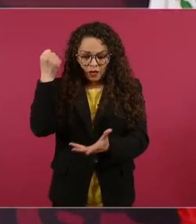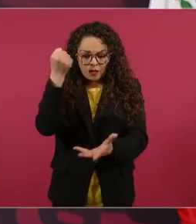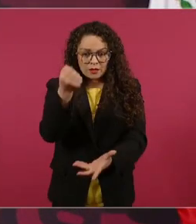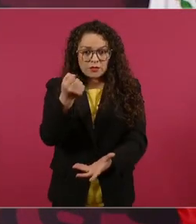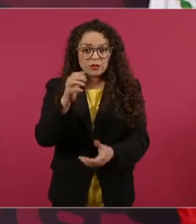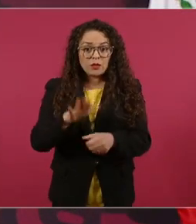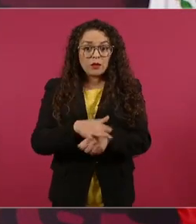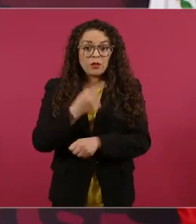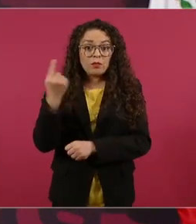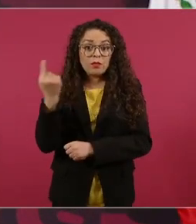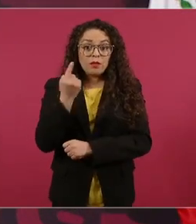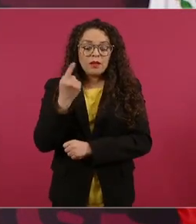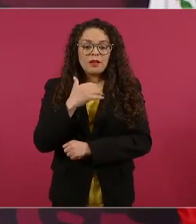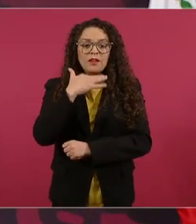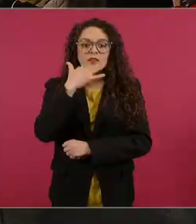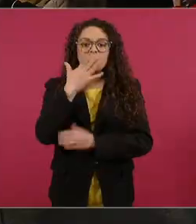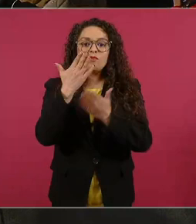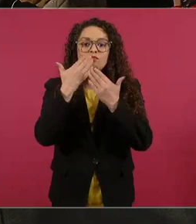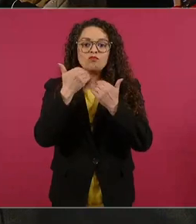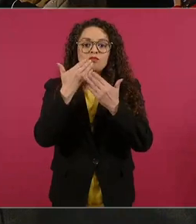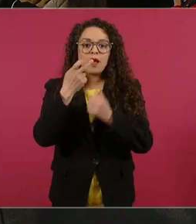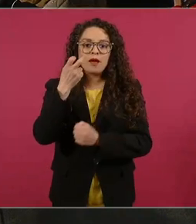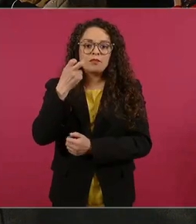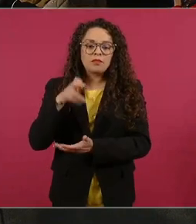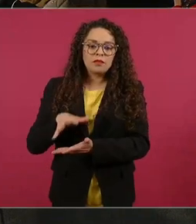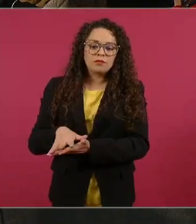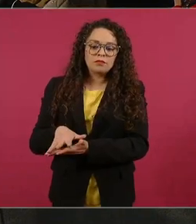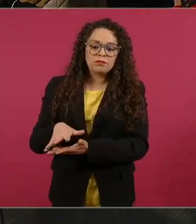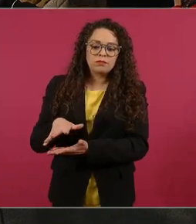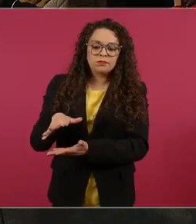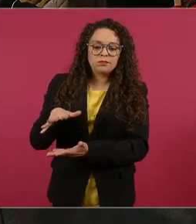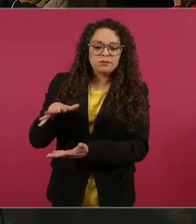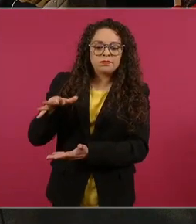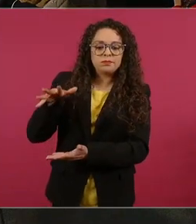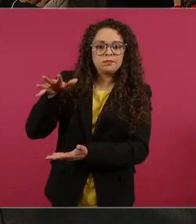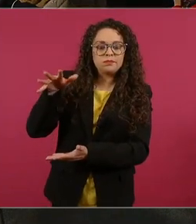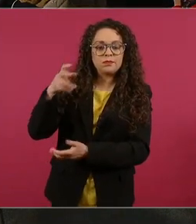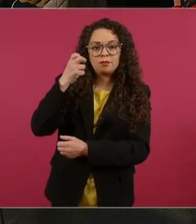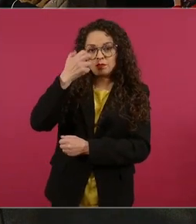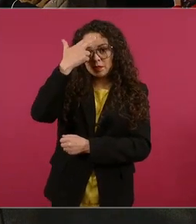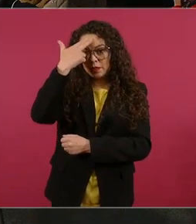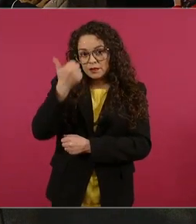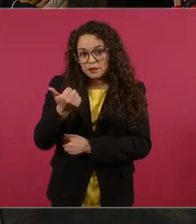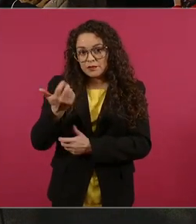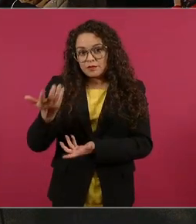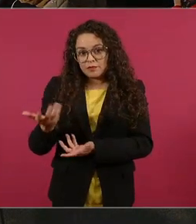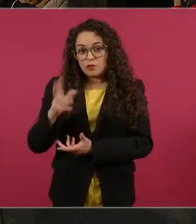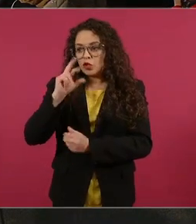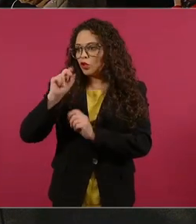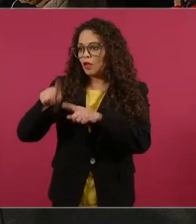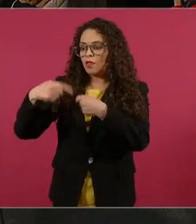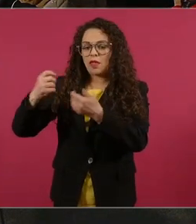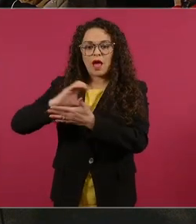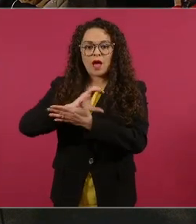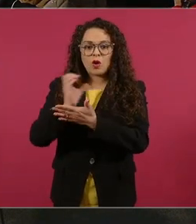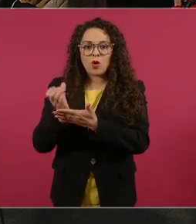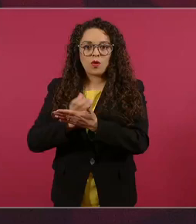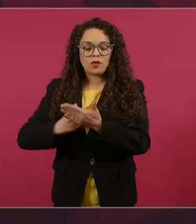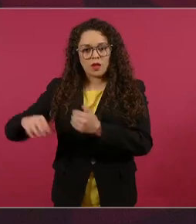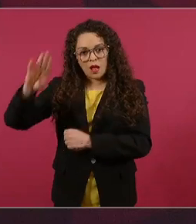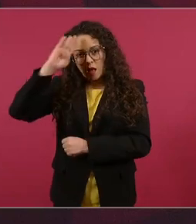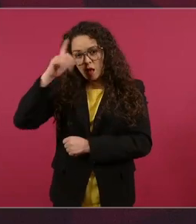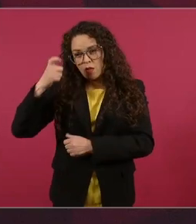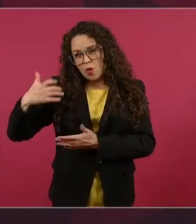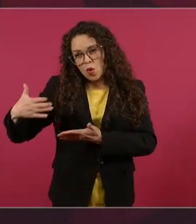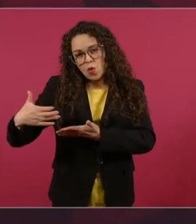porque ya no se otorgan estos contratos leoninos en beneficio de una minoría